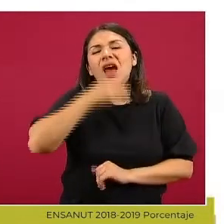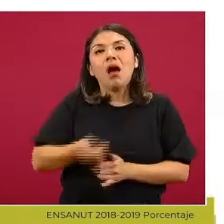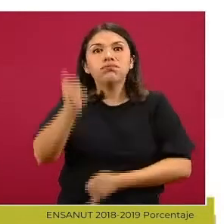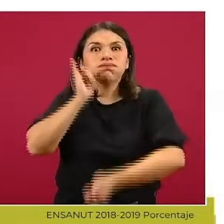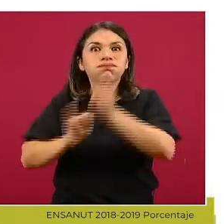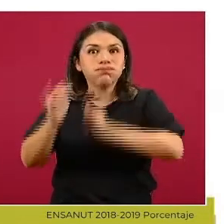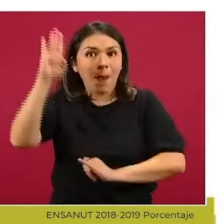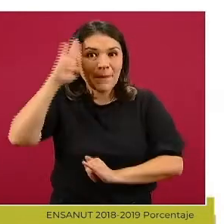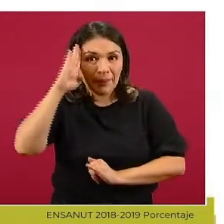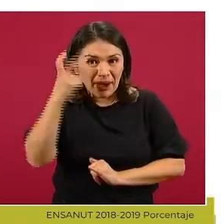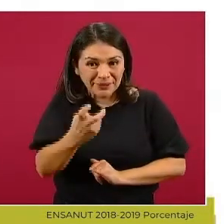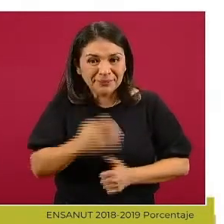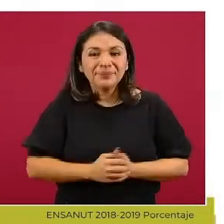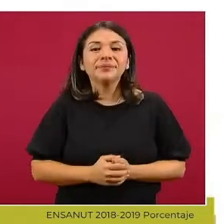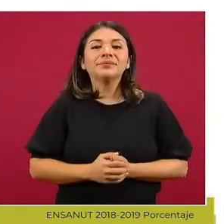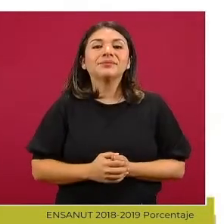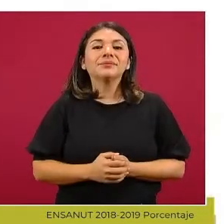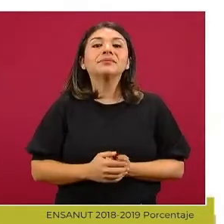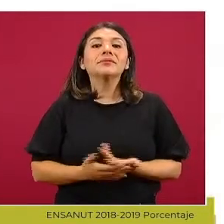el porcentaje